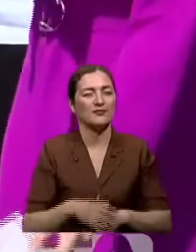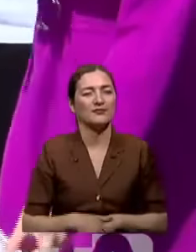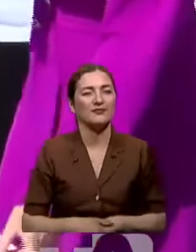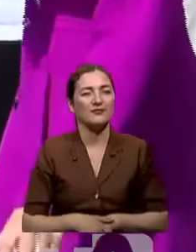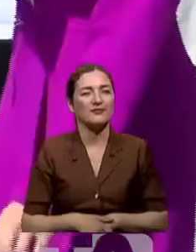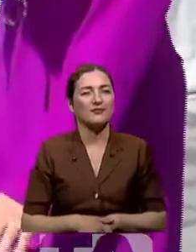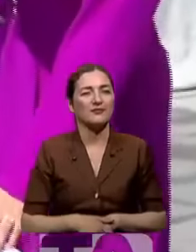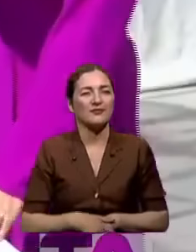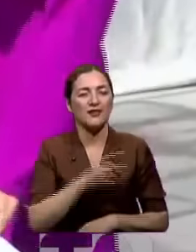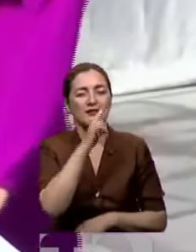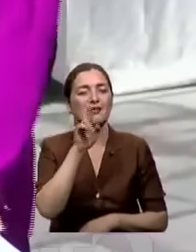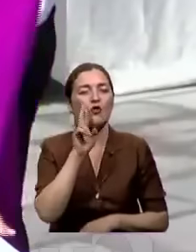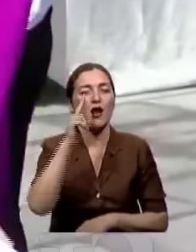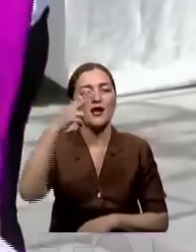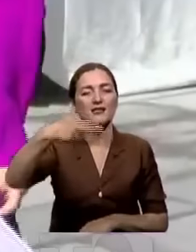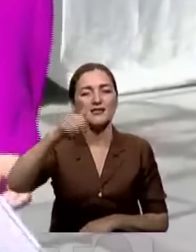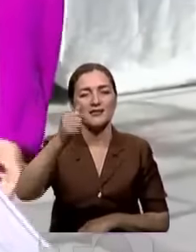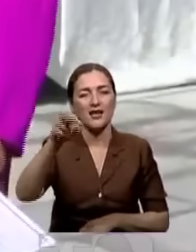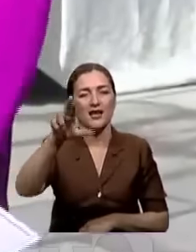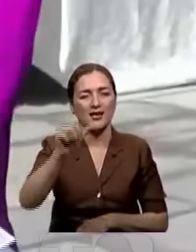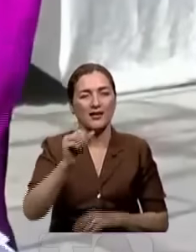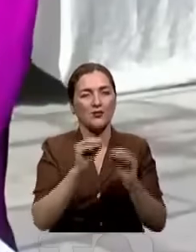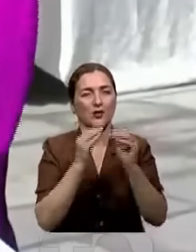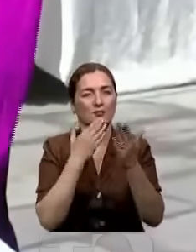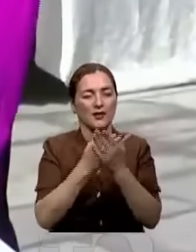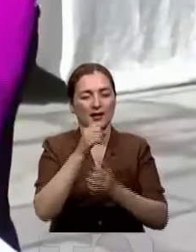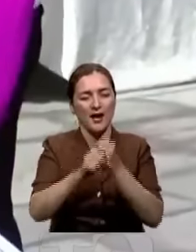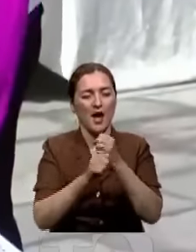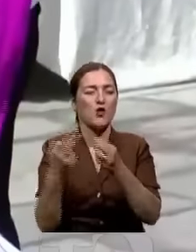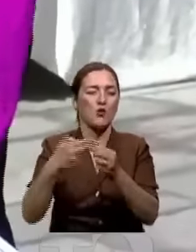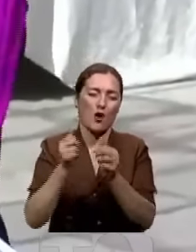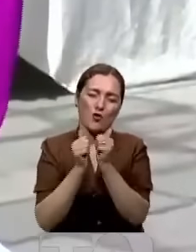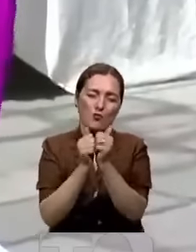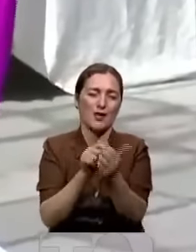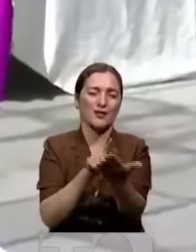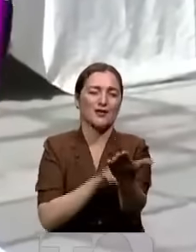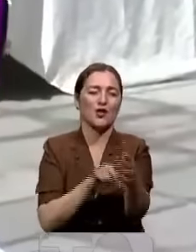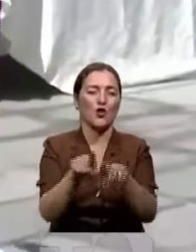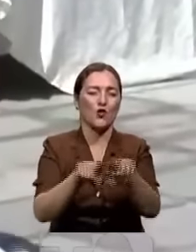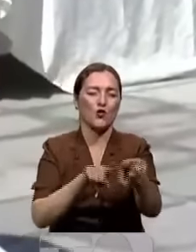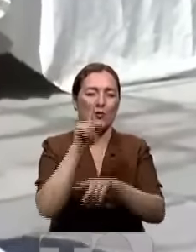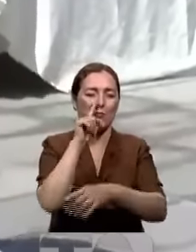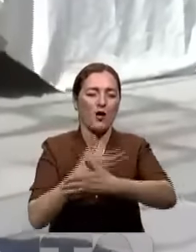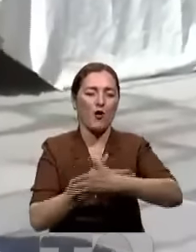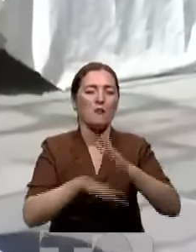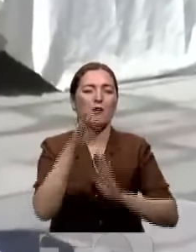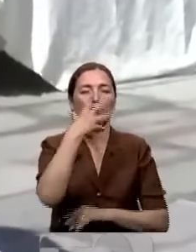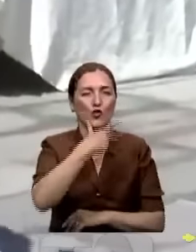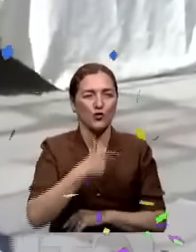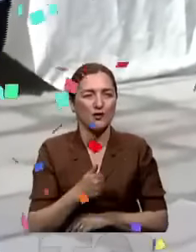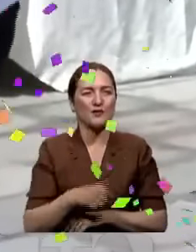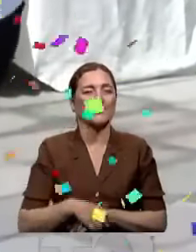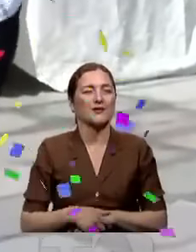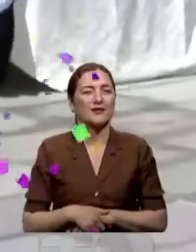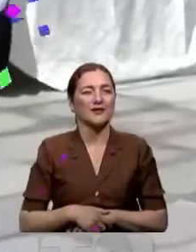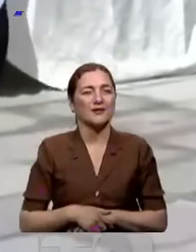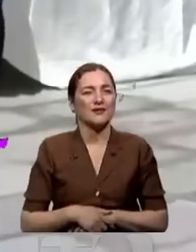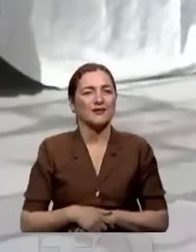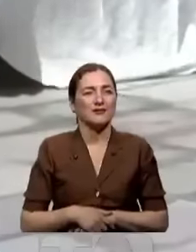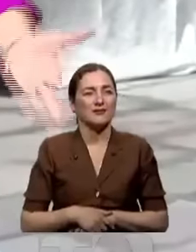Chagra. Muchísimas gracias por acompañarnos cada año en este tradicional concurso del noticiero de la comunidad. Para elegir a la guagua más